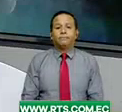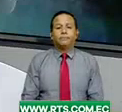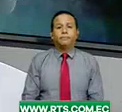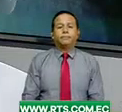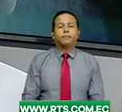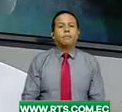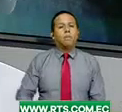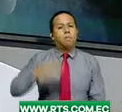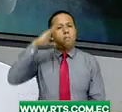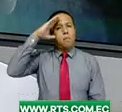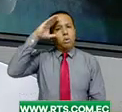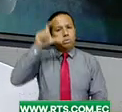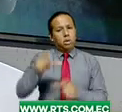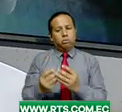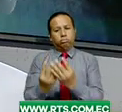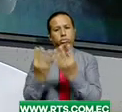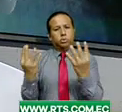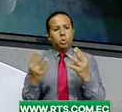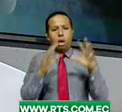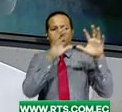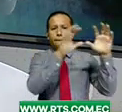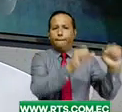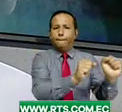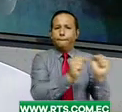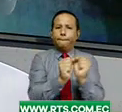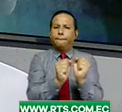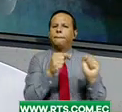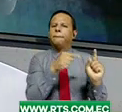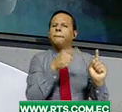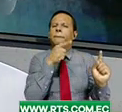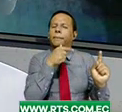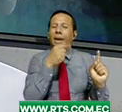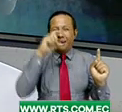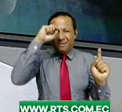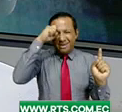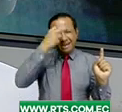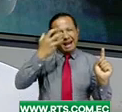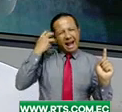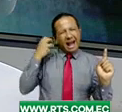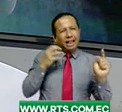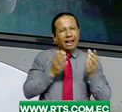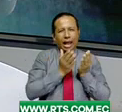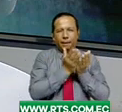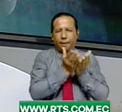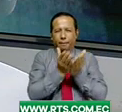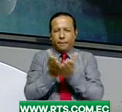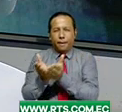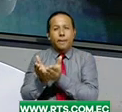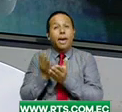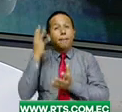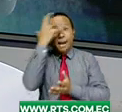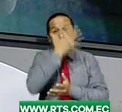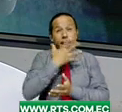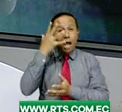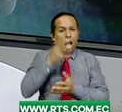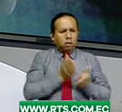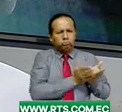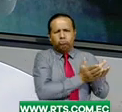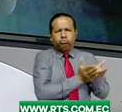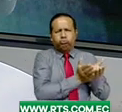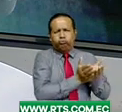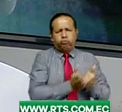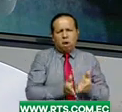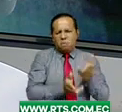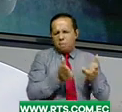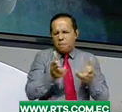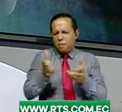Agentes policiales capturaron al presunto planificador de la masacre en el puerto pesquero en Esmeraldas, perpetrado el pasado 11 de